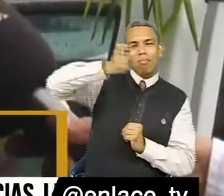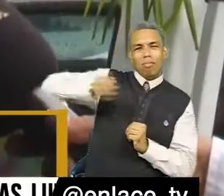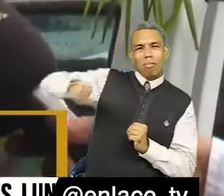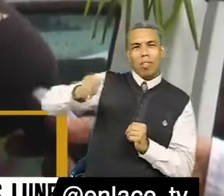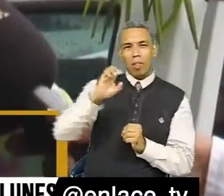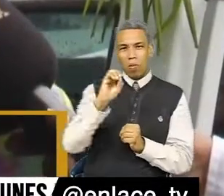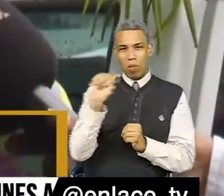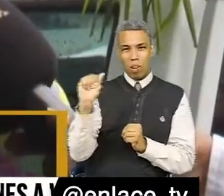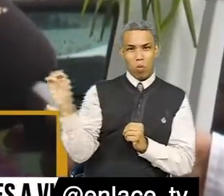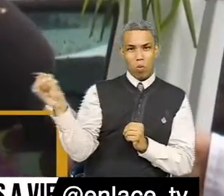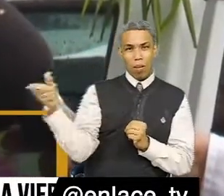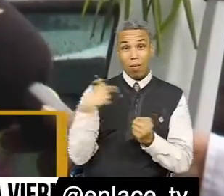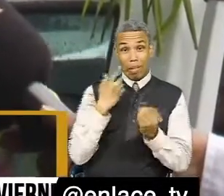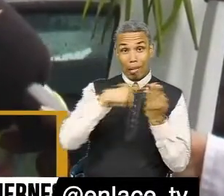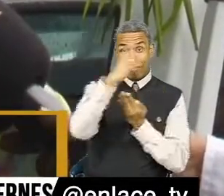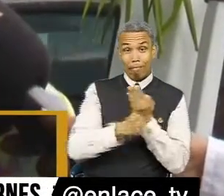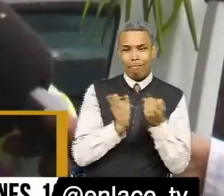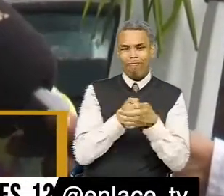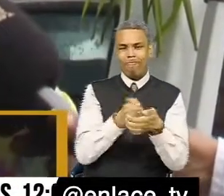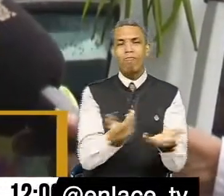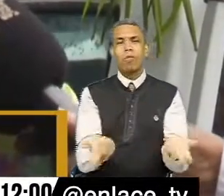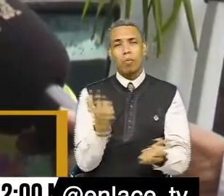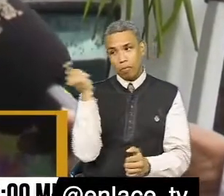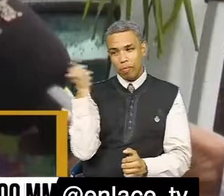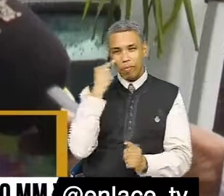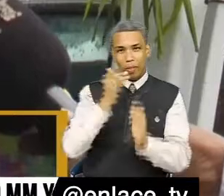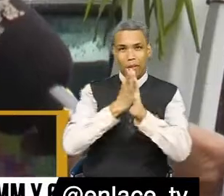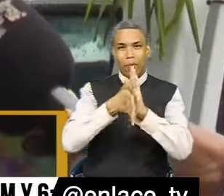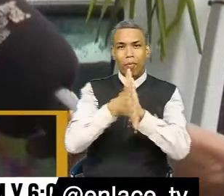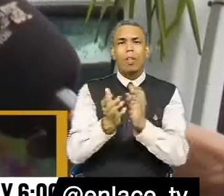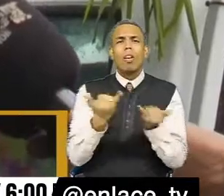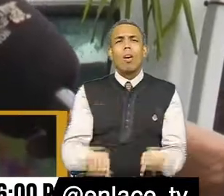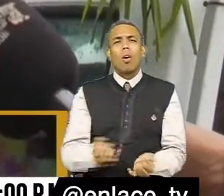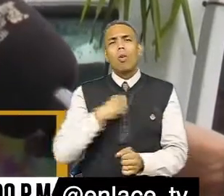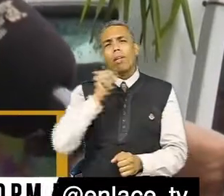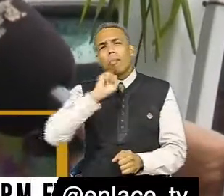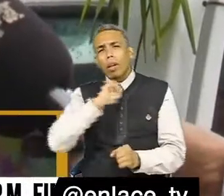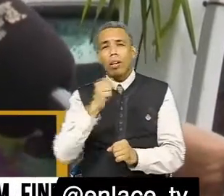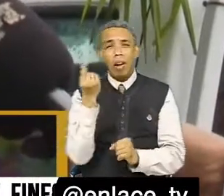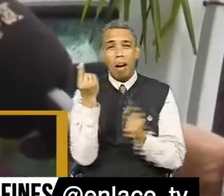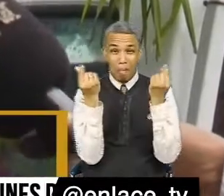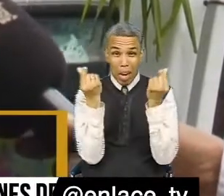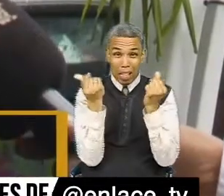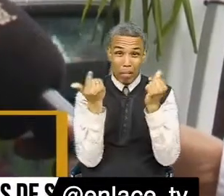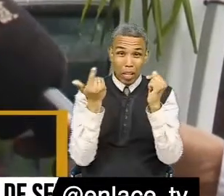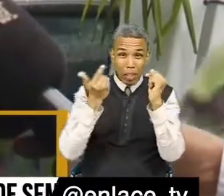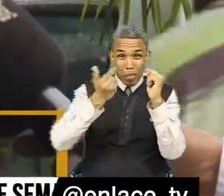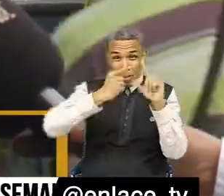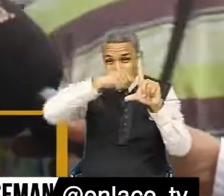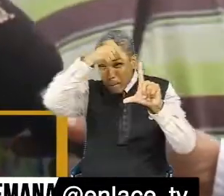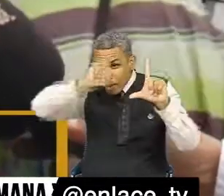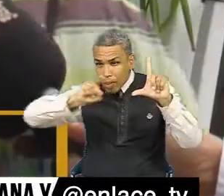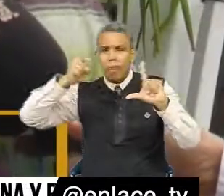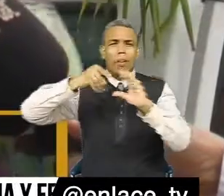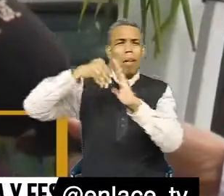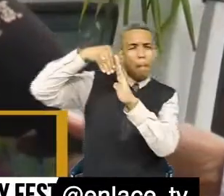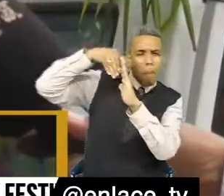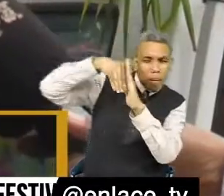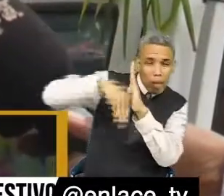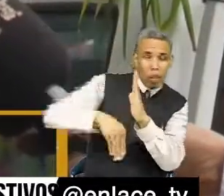entendemos la situación económica que he vivido arranca se hizo todo el esfuerzo el intento se le solicitó al gobierno nacional para que